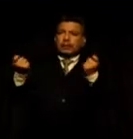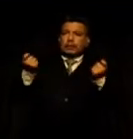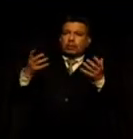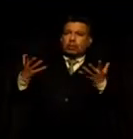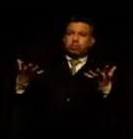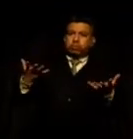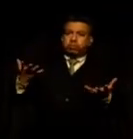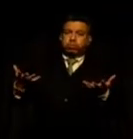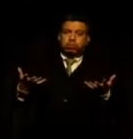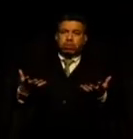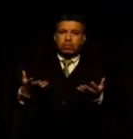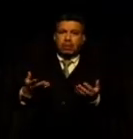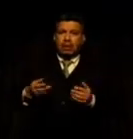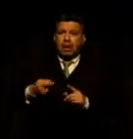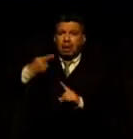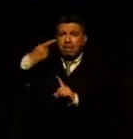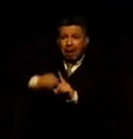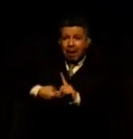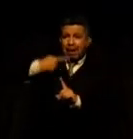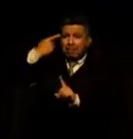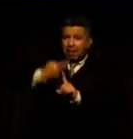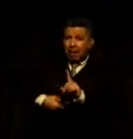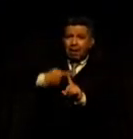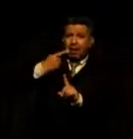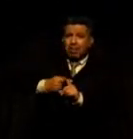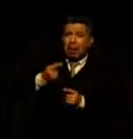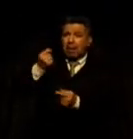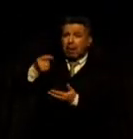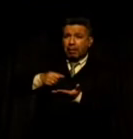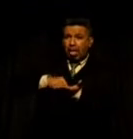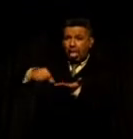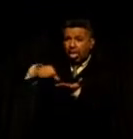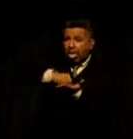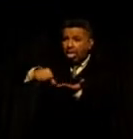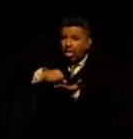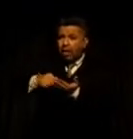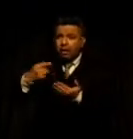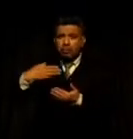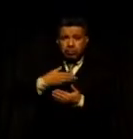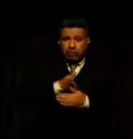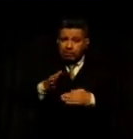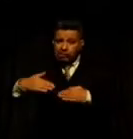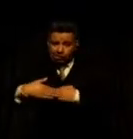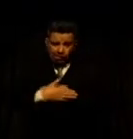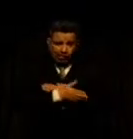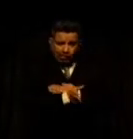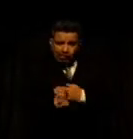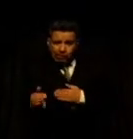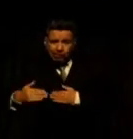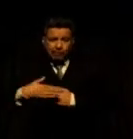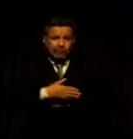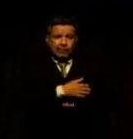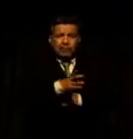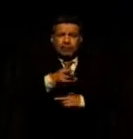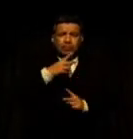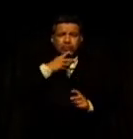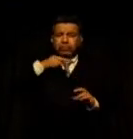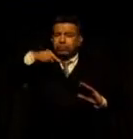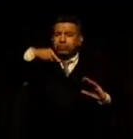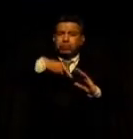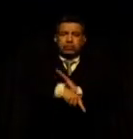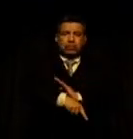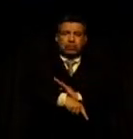pasa gastando meses y meses y meses y mucho dinero tratando de navegar un laberinto que se vuelve bastante complejo